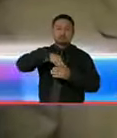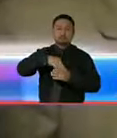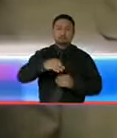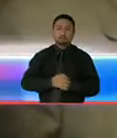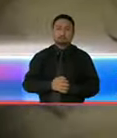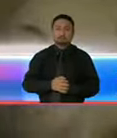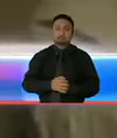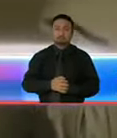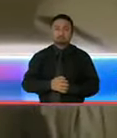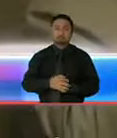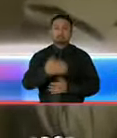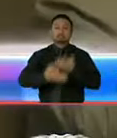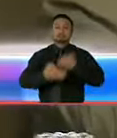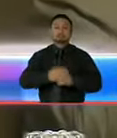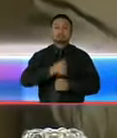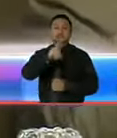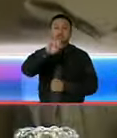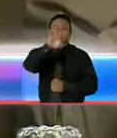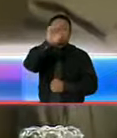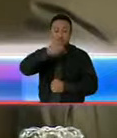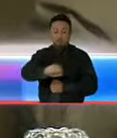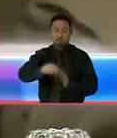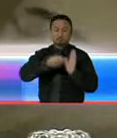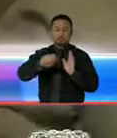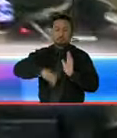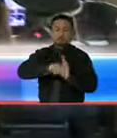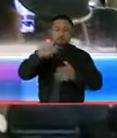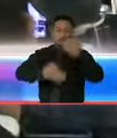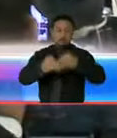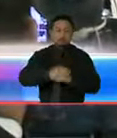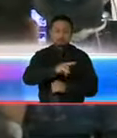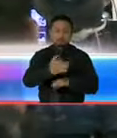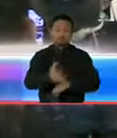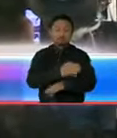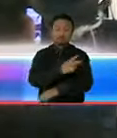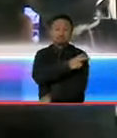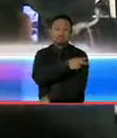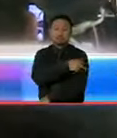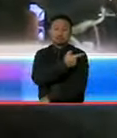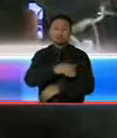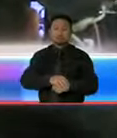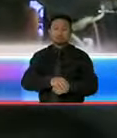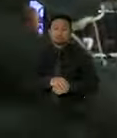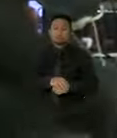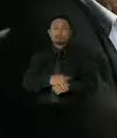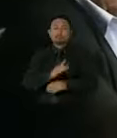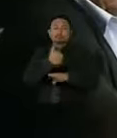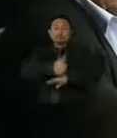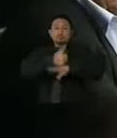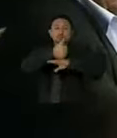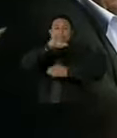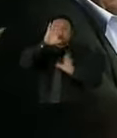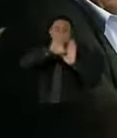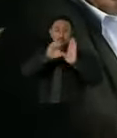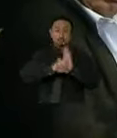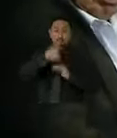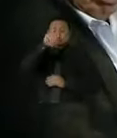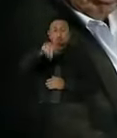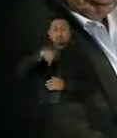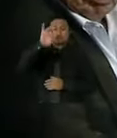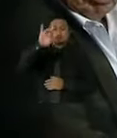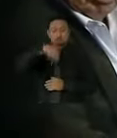magistrado Manuel Viteri es doctor en jurisprudencia. Se desempeñó como vocal del extinto Tribunal Constitucional y en el año 2008 fue